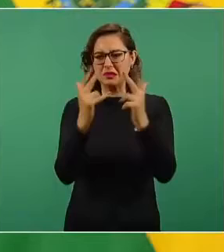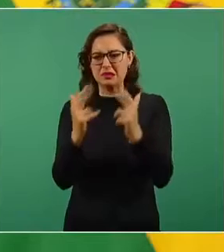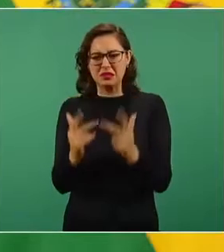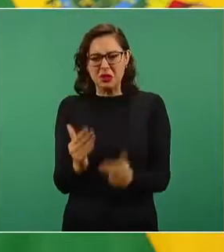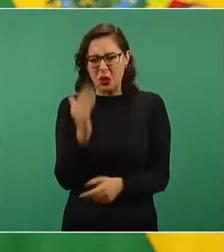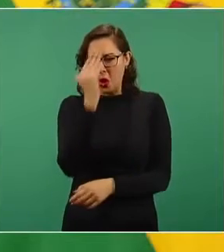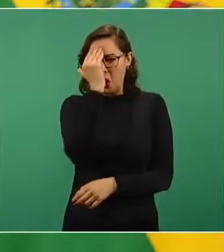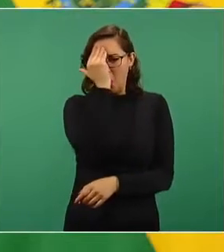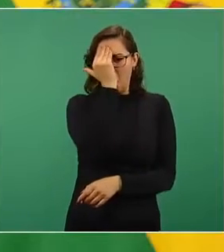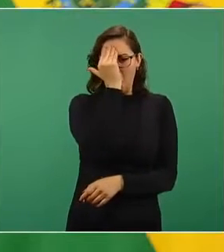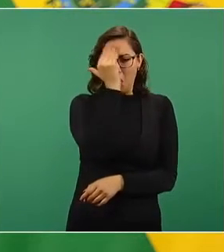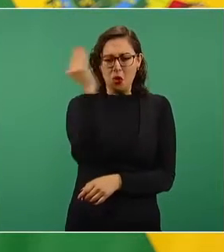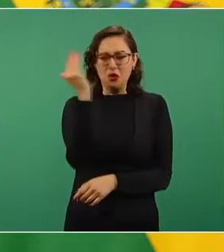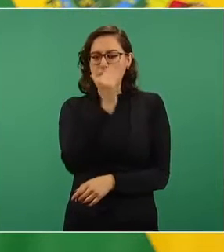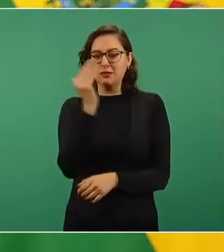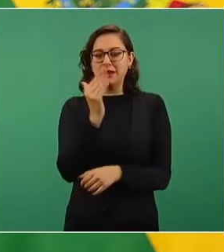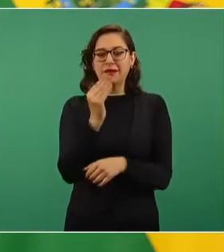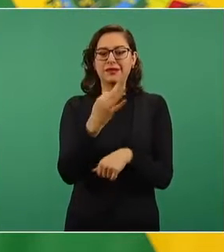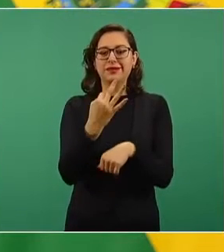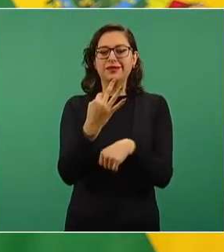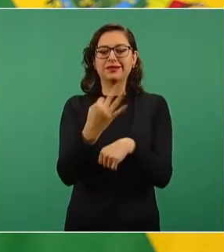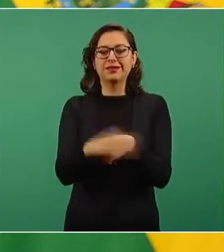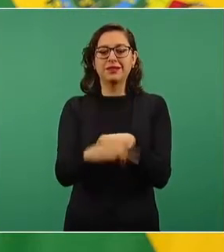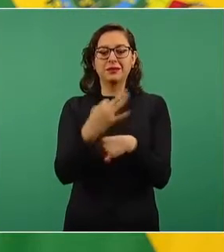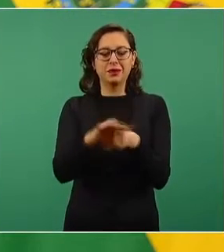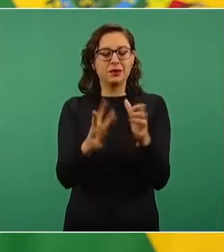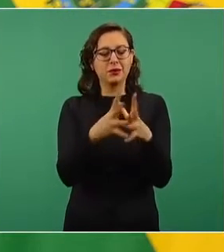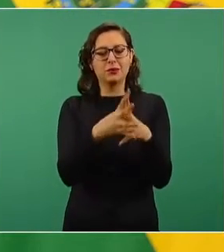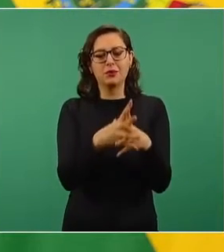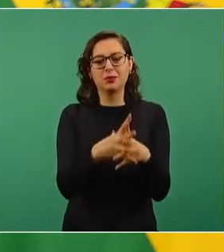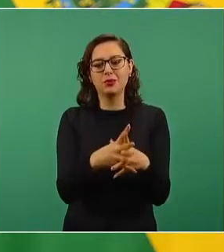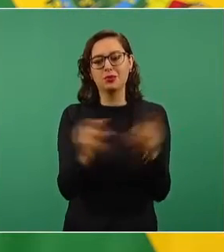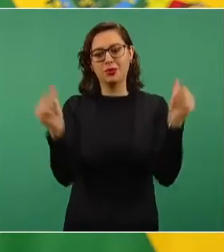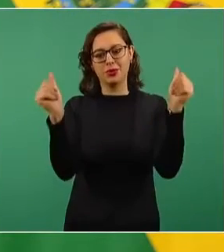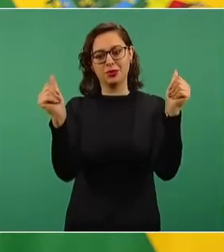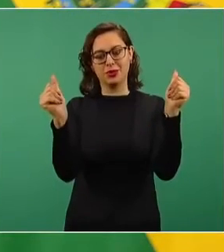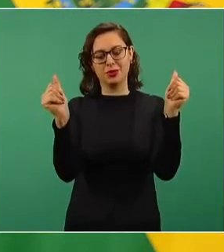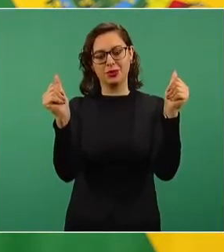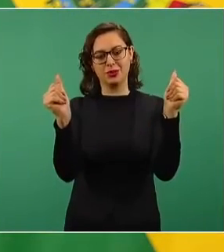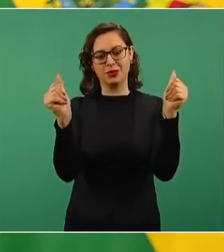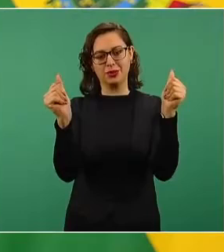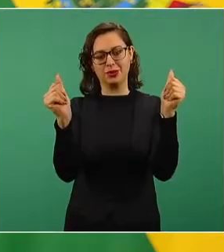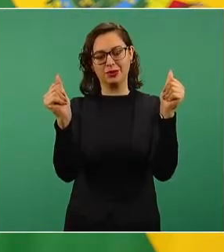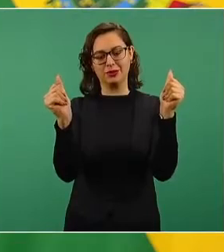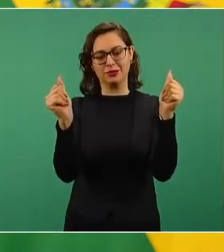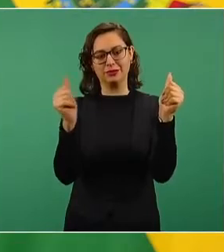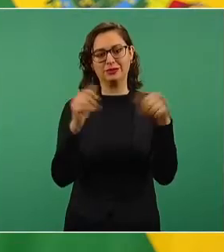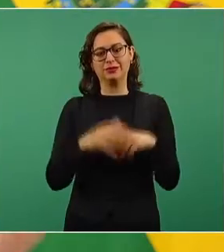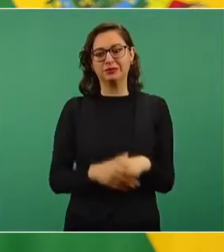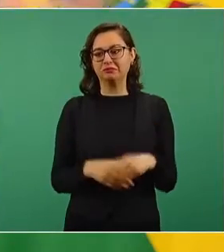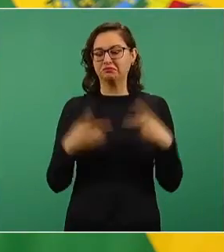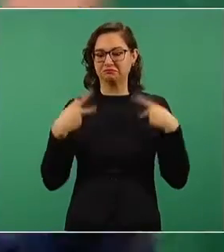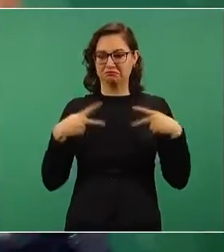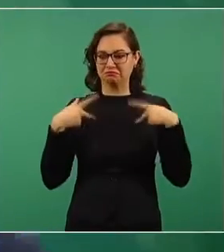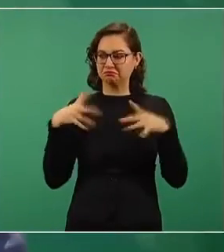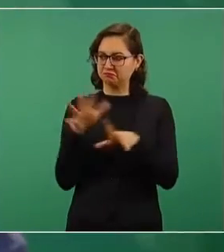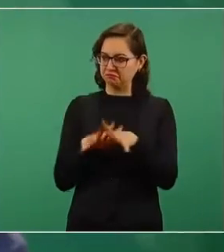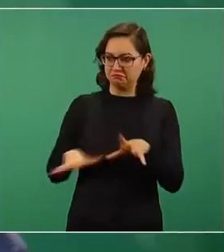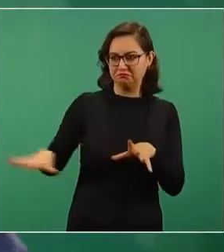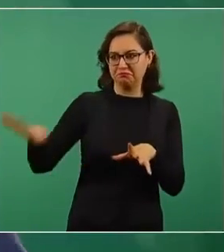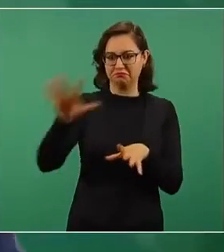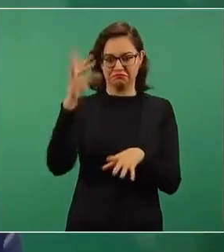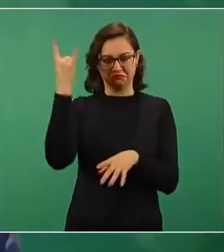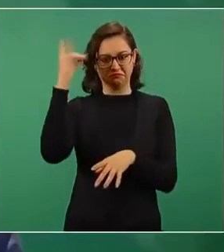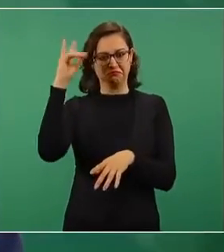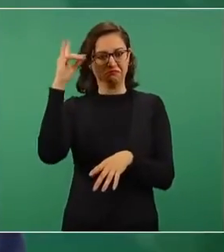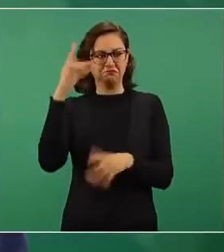pesadilla. Fue pasajero. y el pueblo de Bolivia resolvió